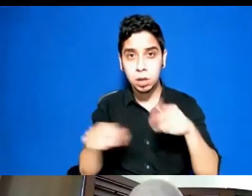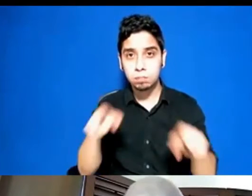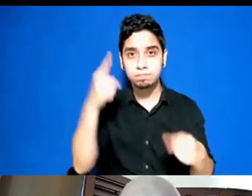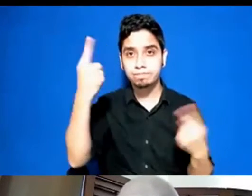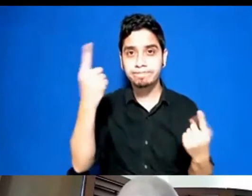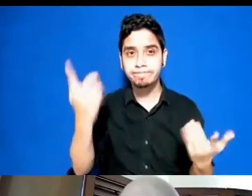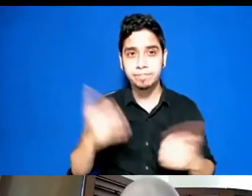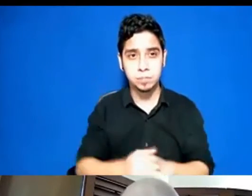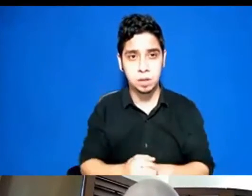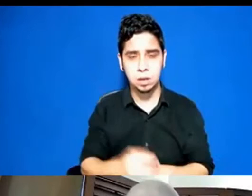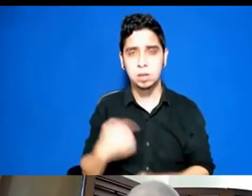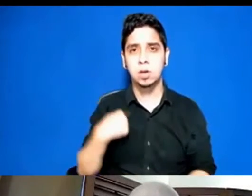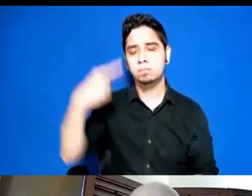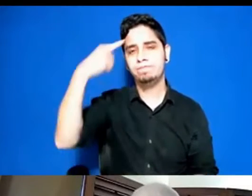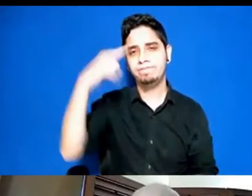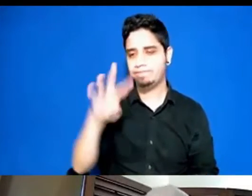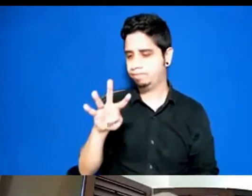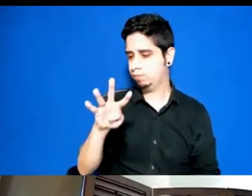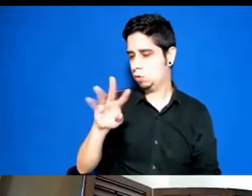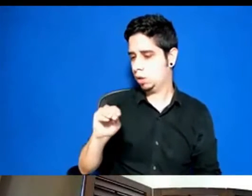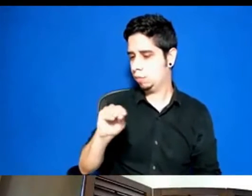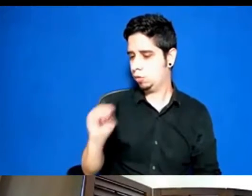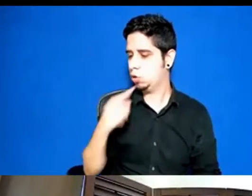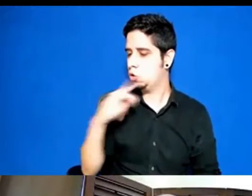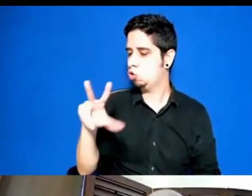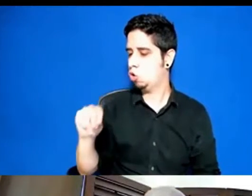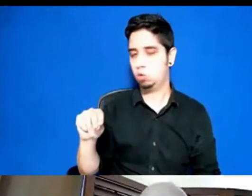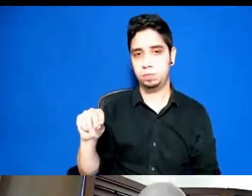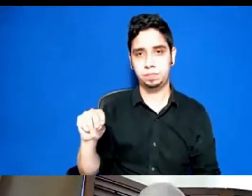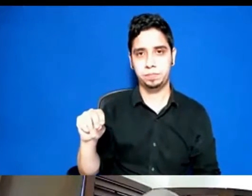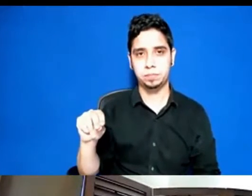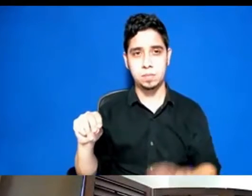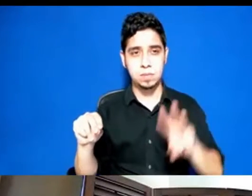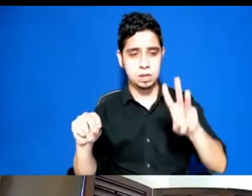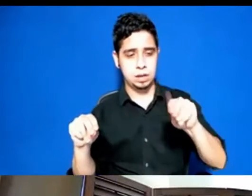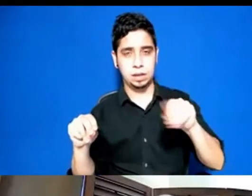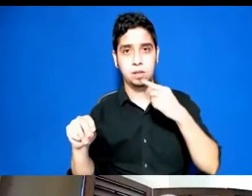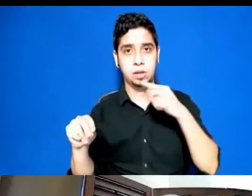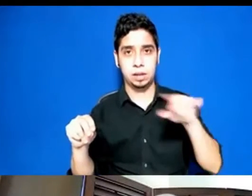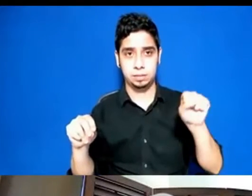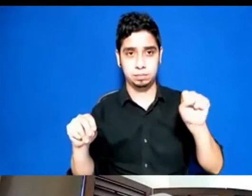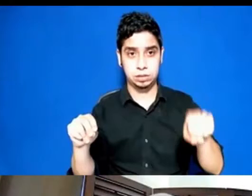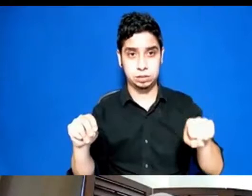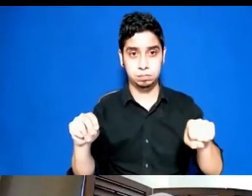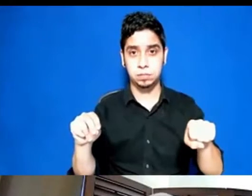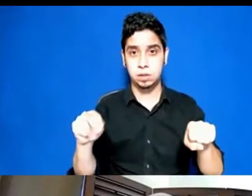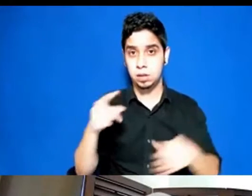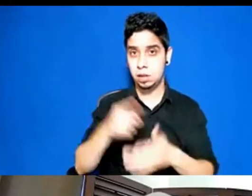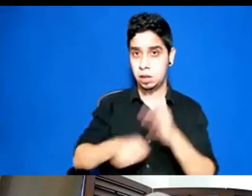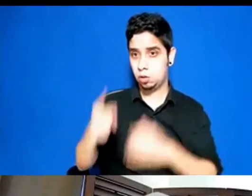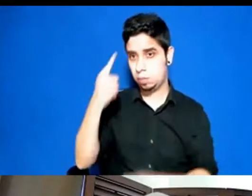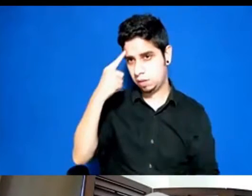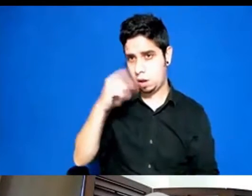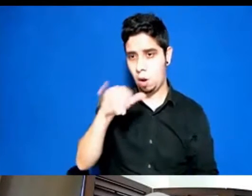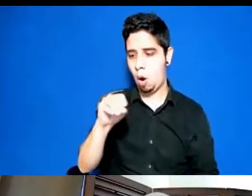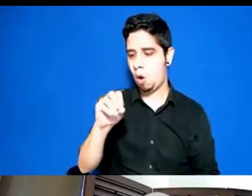Como un 40% que no. Okay. Y 60% que sí. ¿Y qué tú crees, José? Yo pienso que